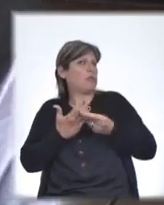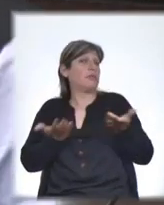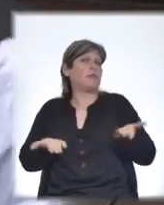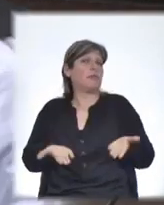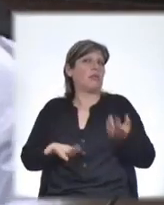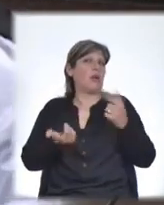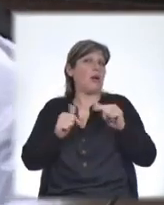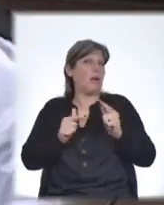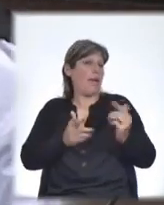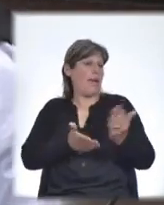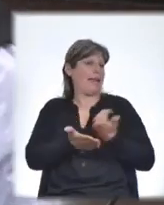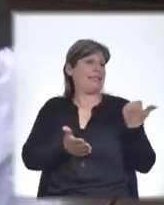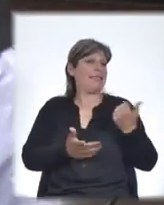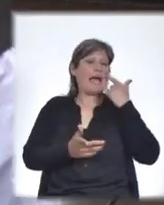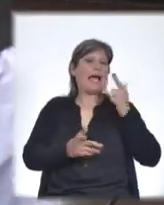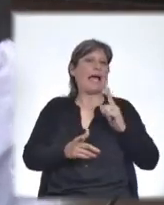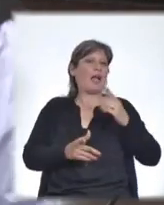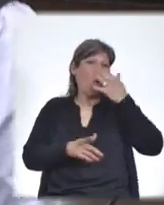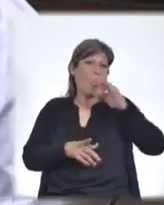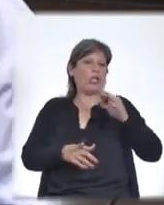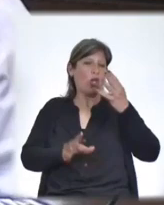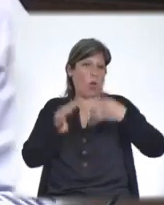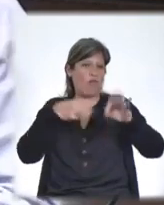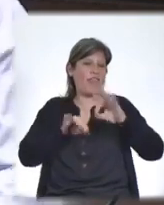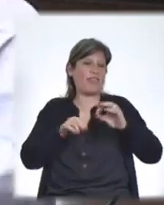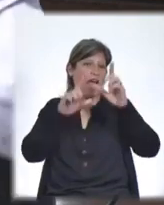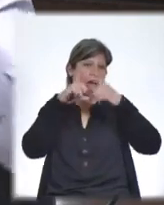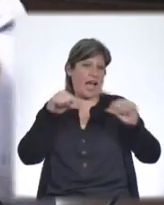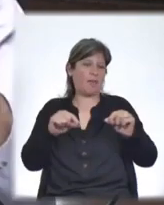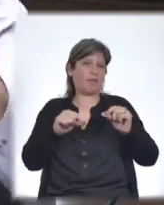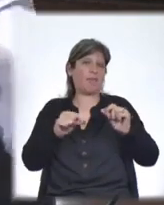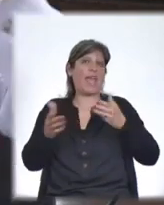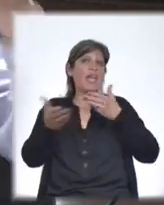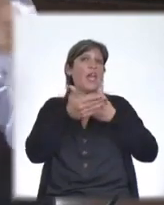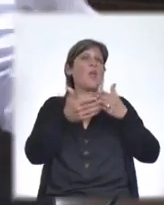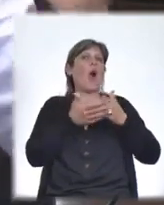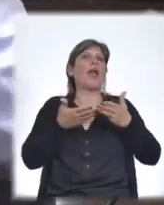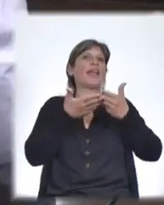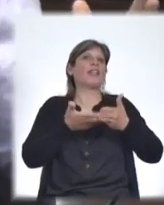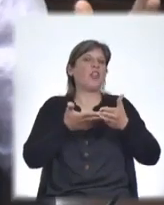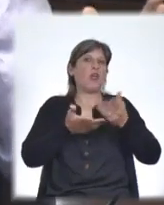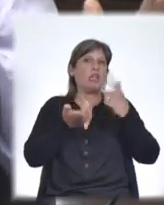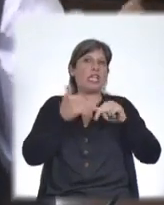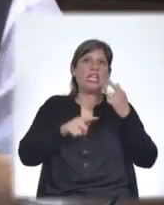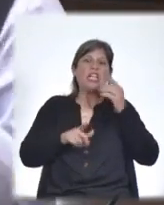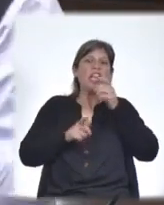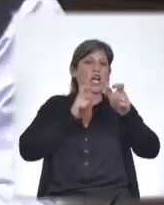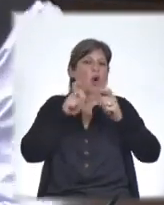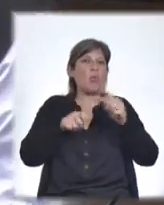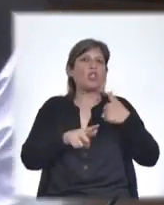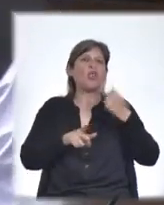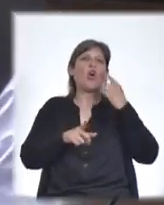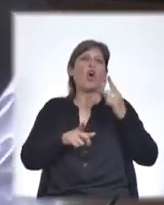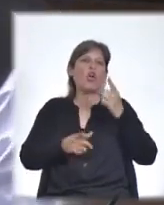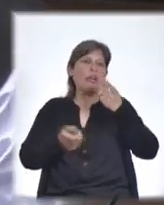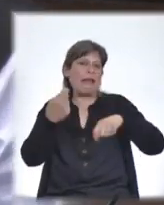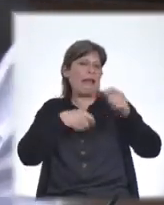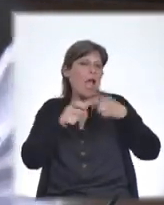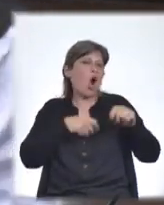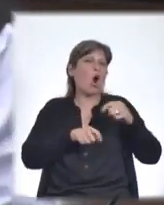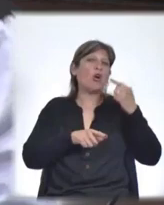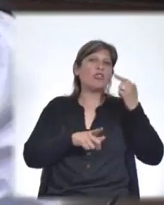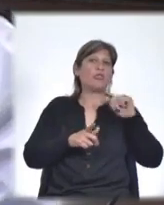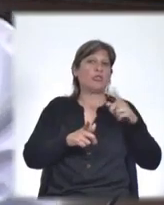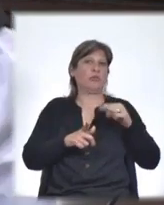definitiva, eliminar el monopolio de ANCAP en el puerto. Y lo fundamentó por el negocio de los búnker, que en definitiva es el abastecimiento